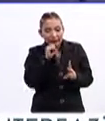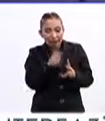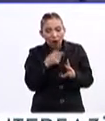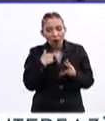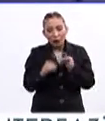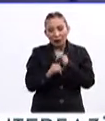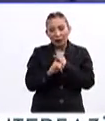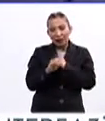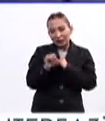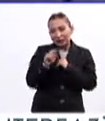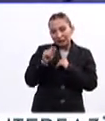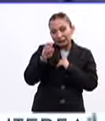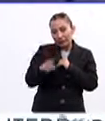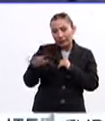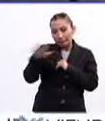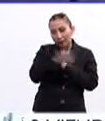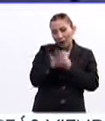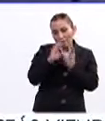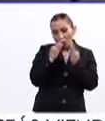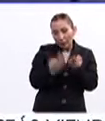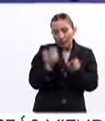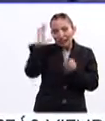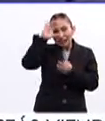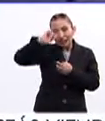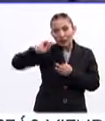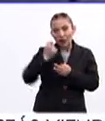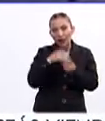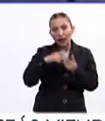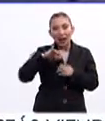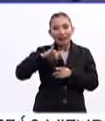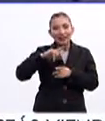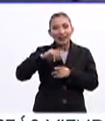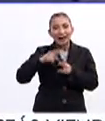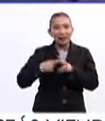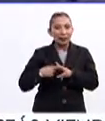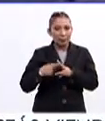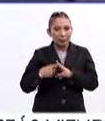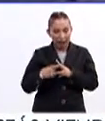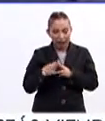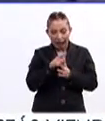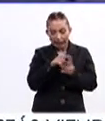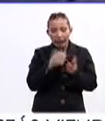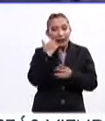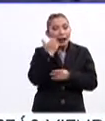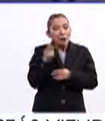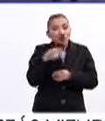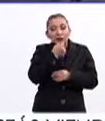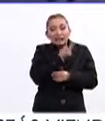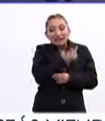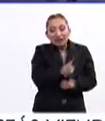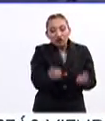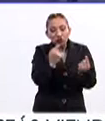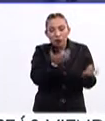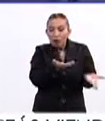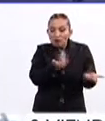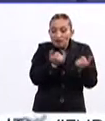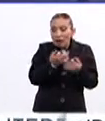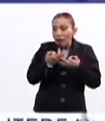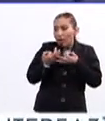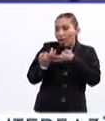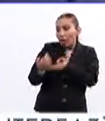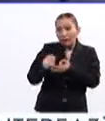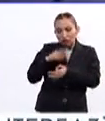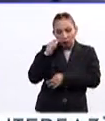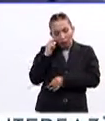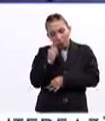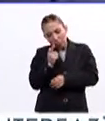través de la plataforma STEM, que es una plataforma de ciencia, tecnología, ingeniería y matemáticas, buscamos que los niños se sientan atraídos, porque nosotros